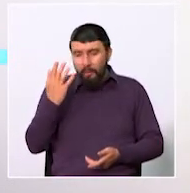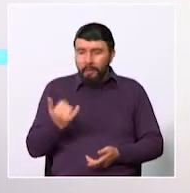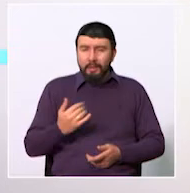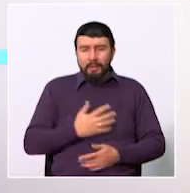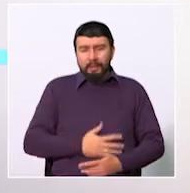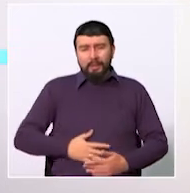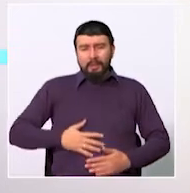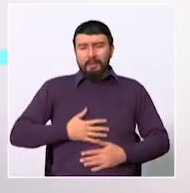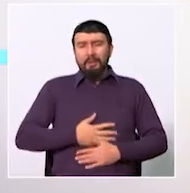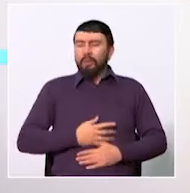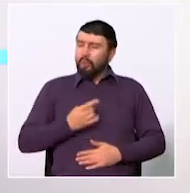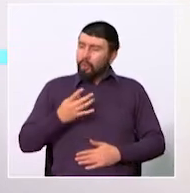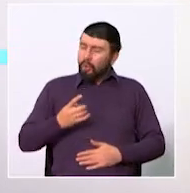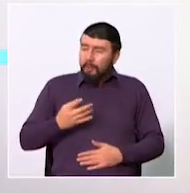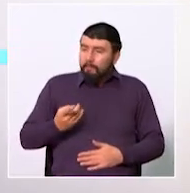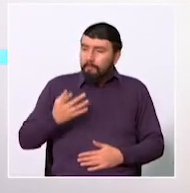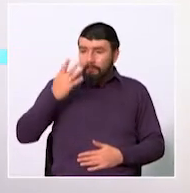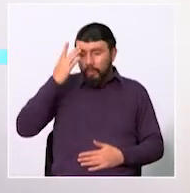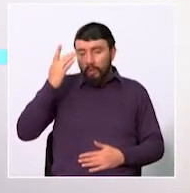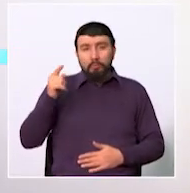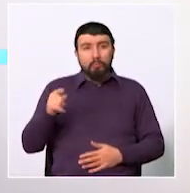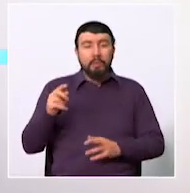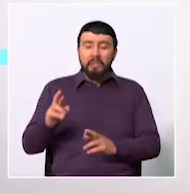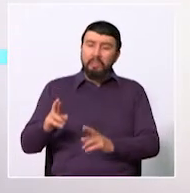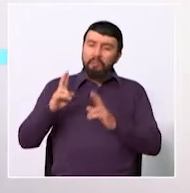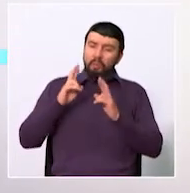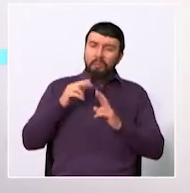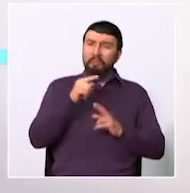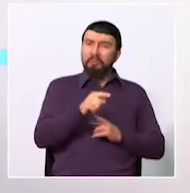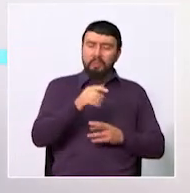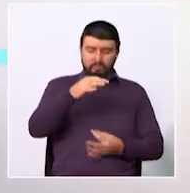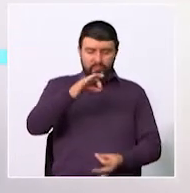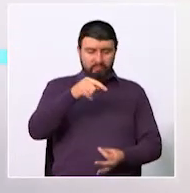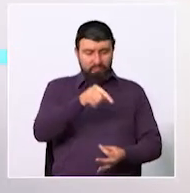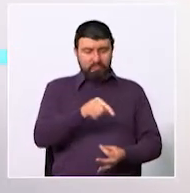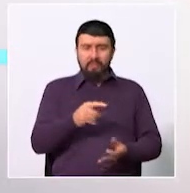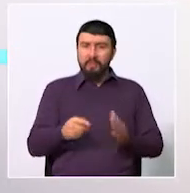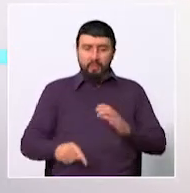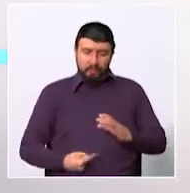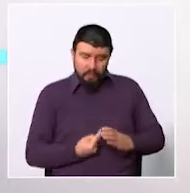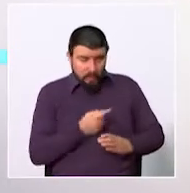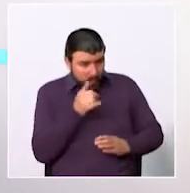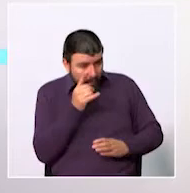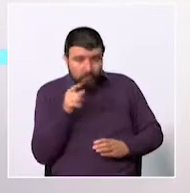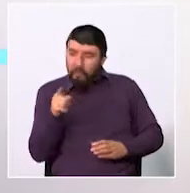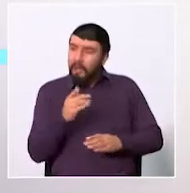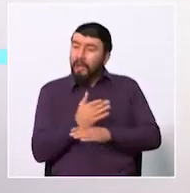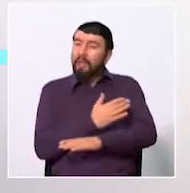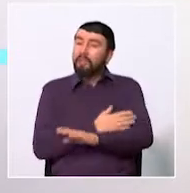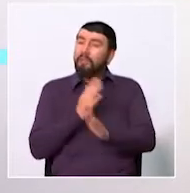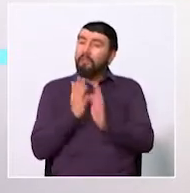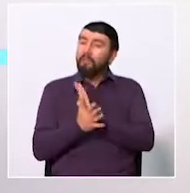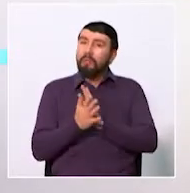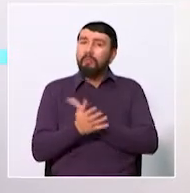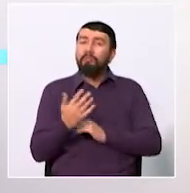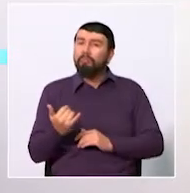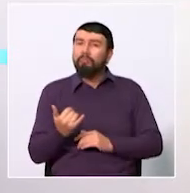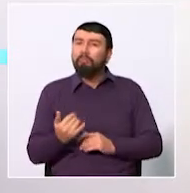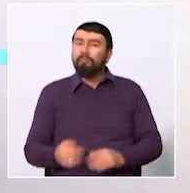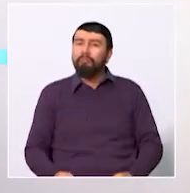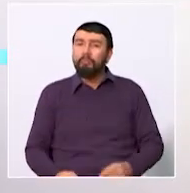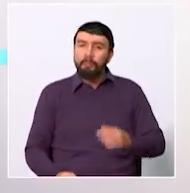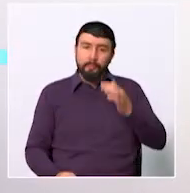le quería preguntar sobre este resultado de la colonoscopia bueno y ahora con lo que mencionaron ustedes de los divertículos